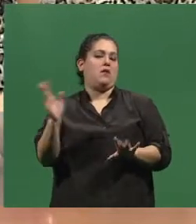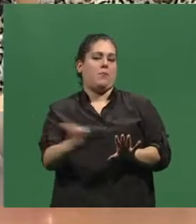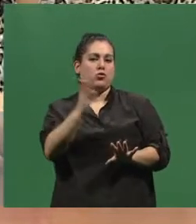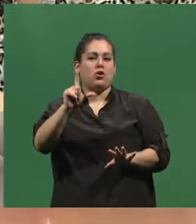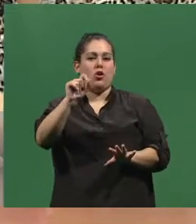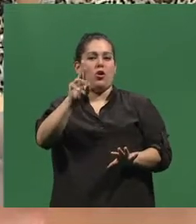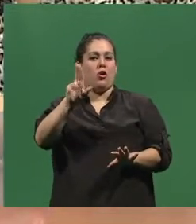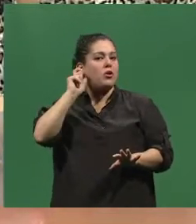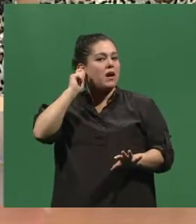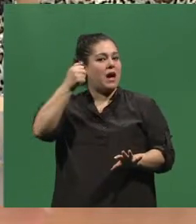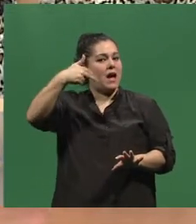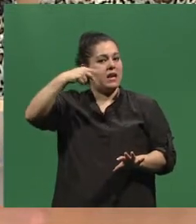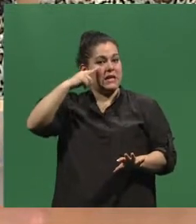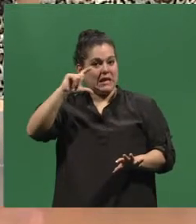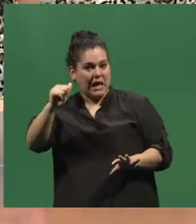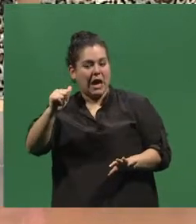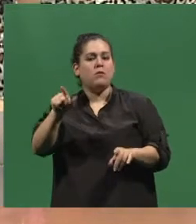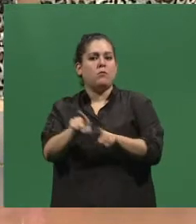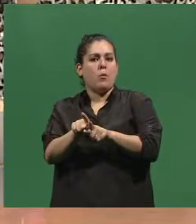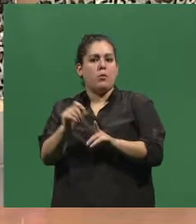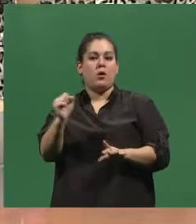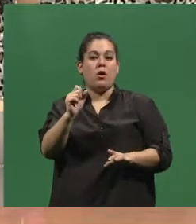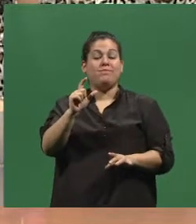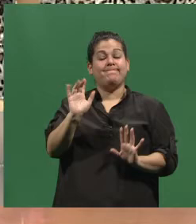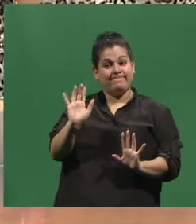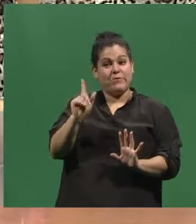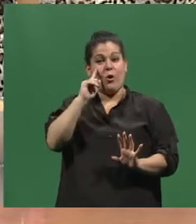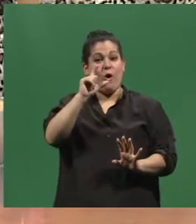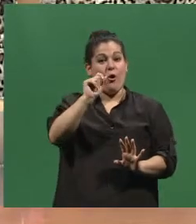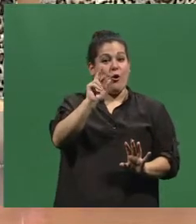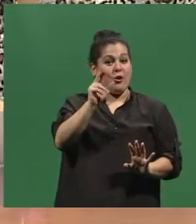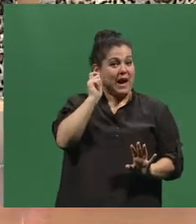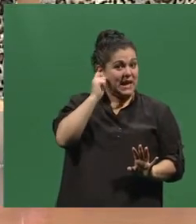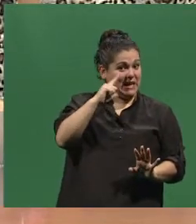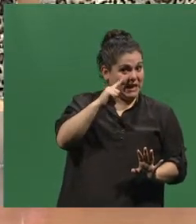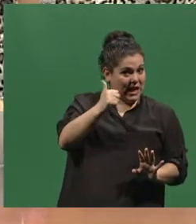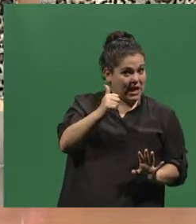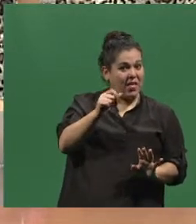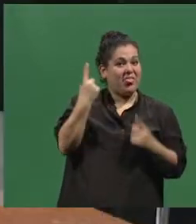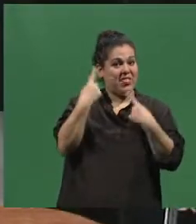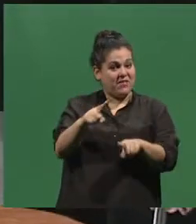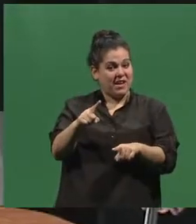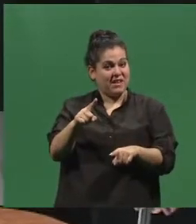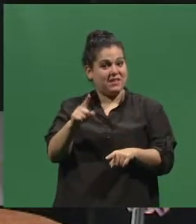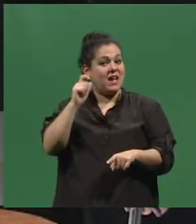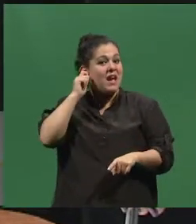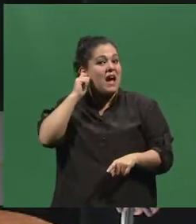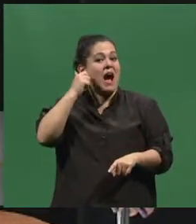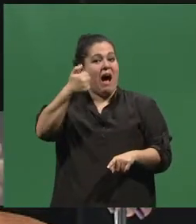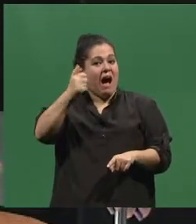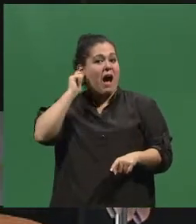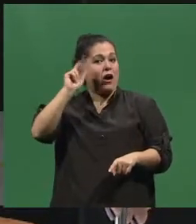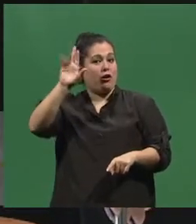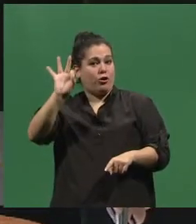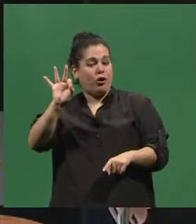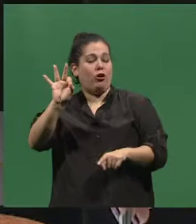orgánica. Que es también importante tener en cuenta... Sí, que orgánico igual no es lo mismo que agroecológico, que son dos conceptos diferentes. Es